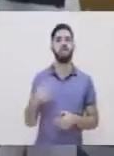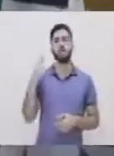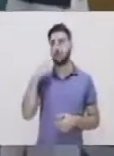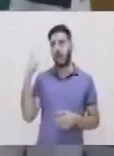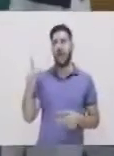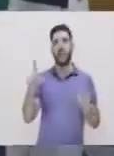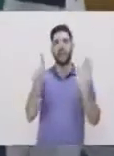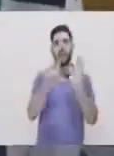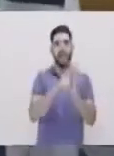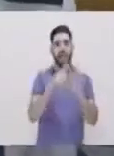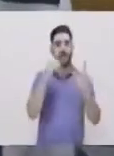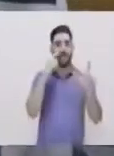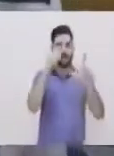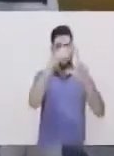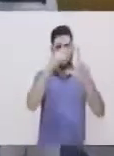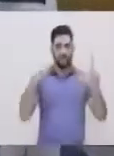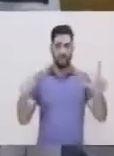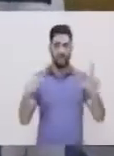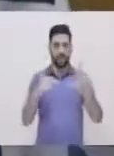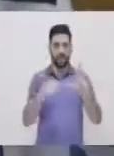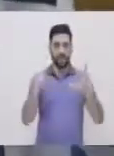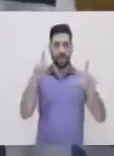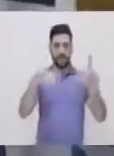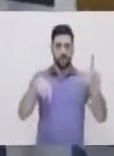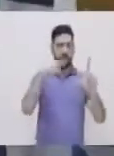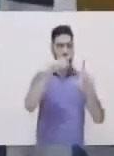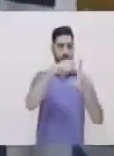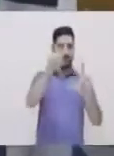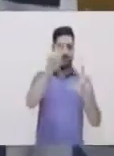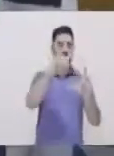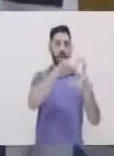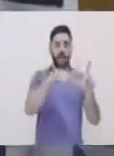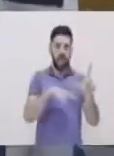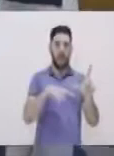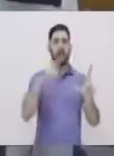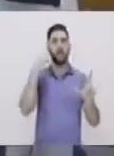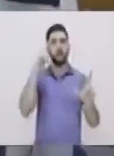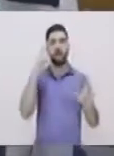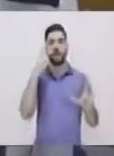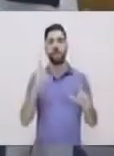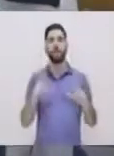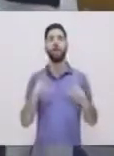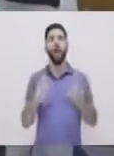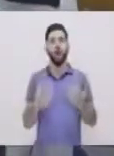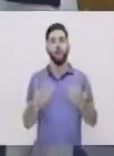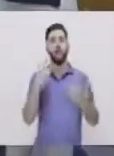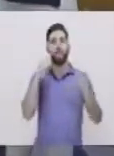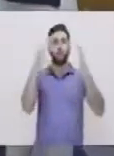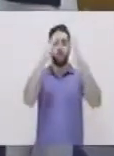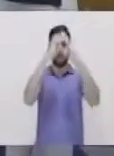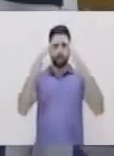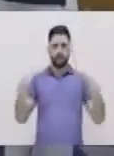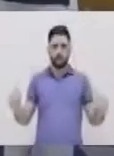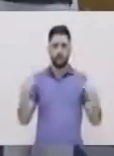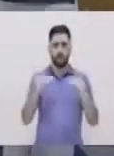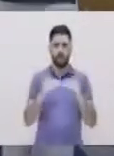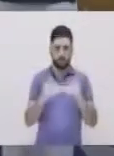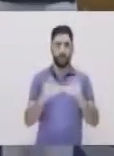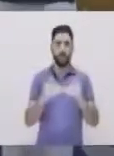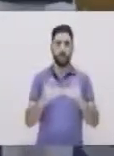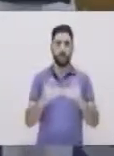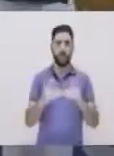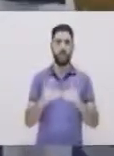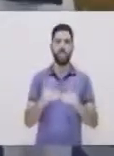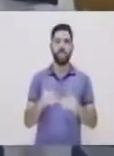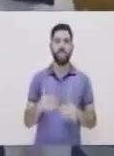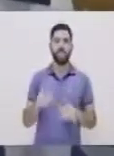como veíamos en un tema anterior, vamos a utilizar la ley de senos cuando nos den triángulos oblicuos, o sea, triángulos que no tengan